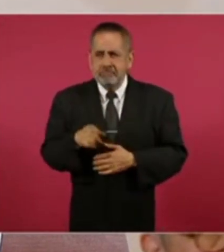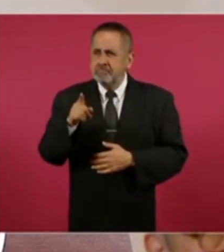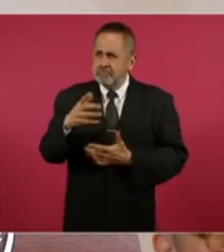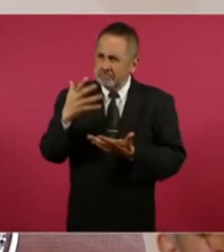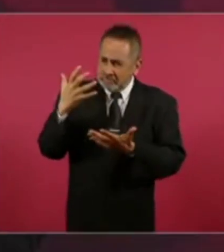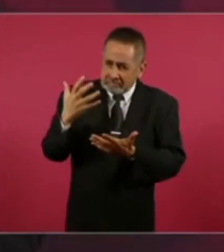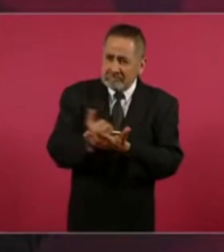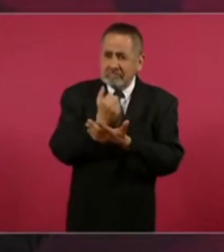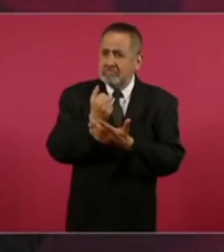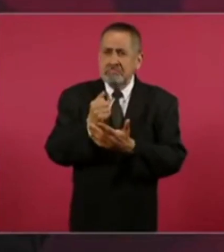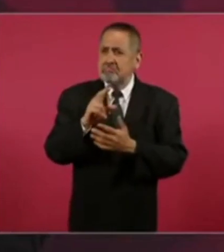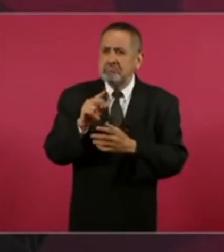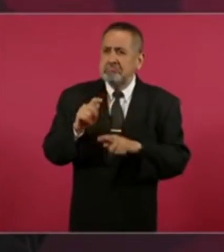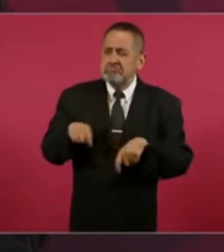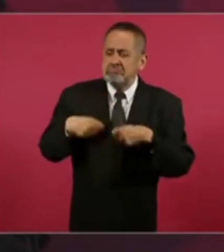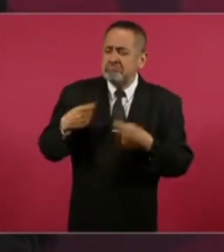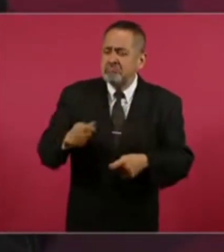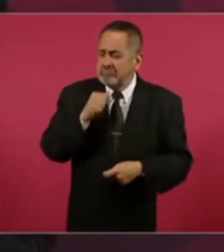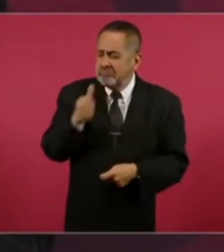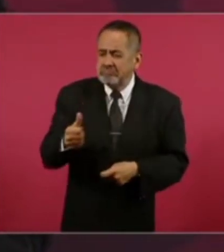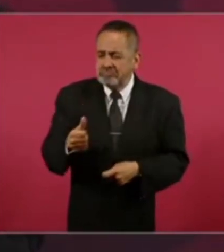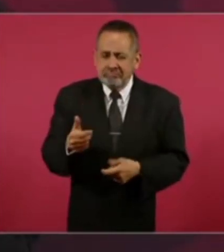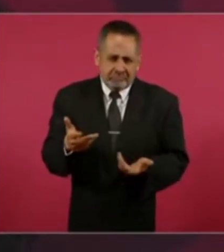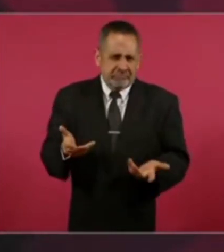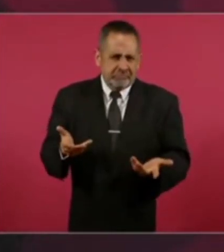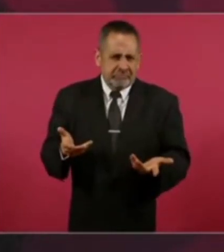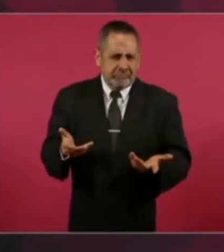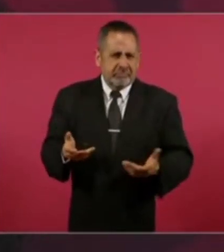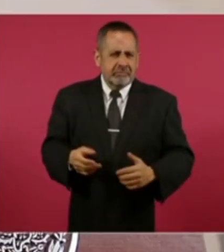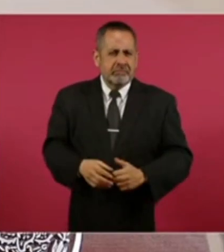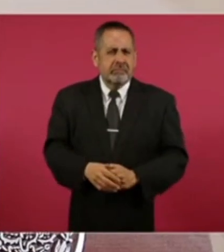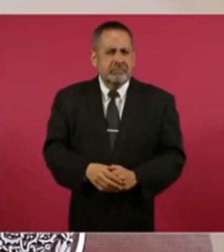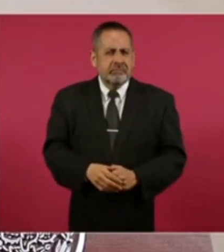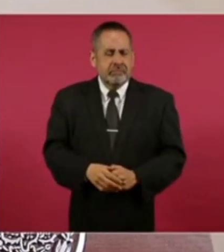Ganaste, pero no saliste.